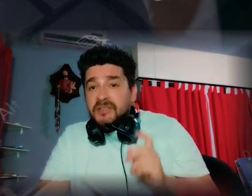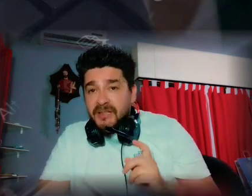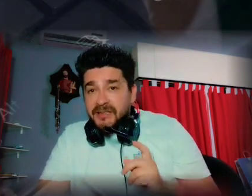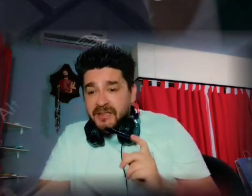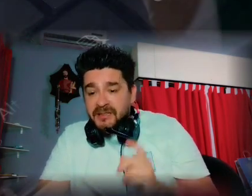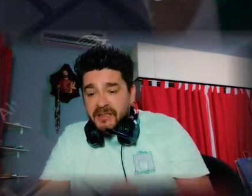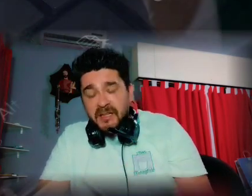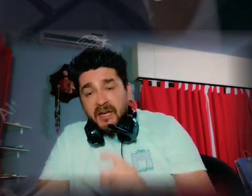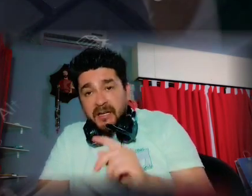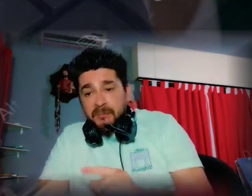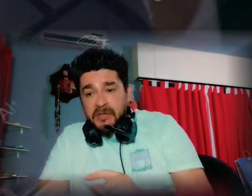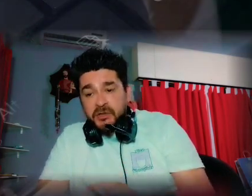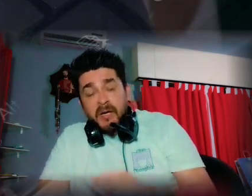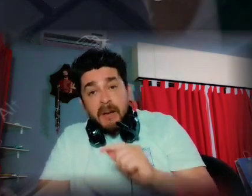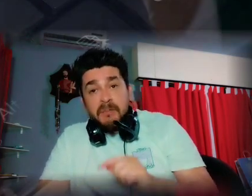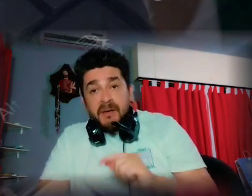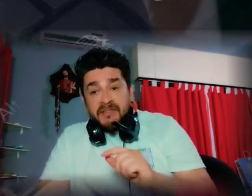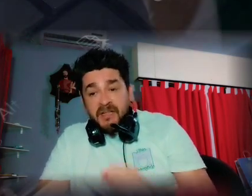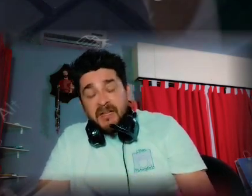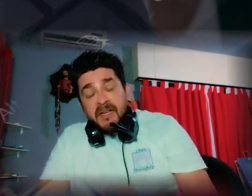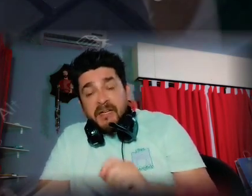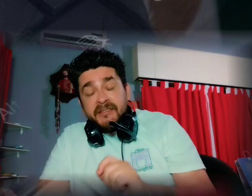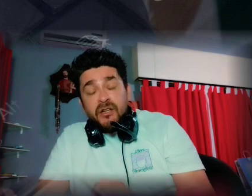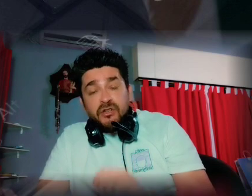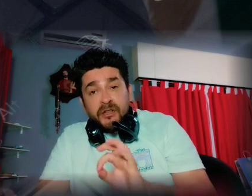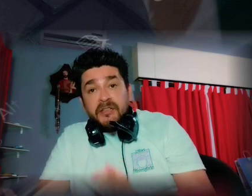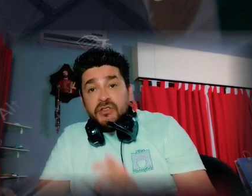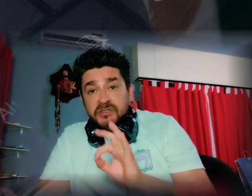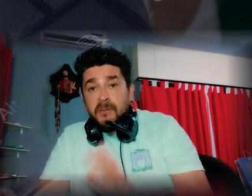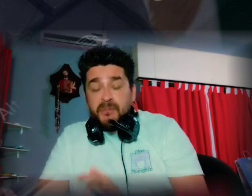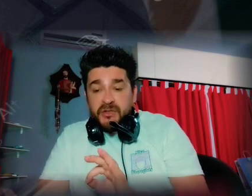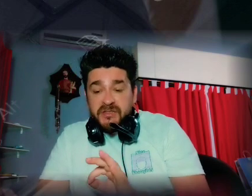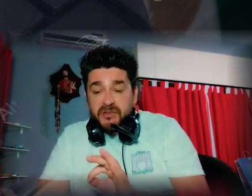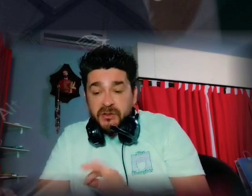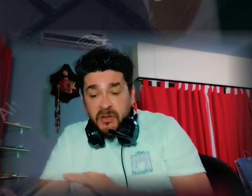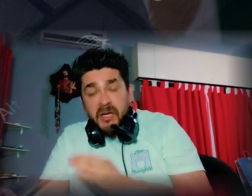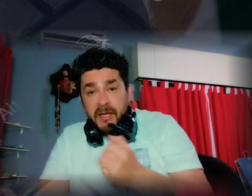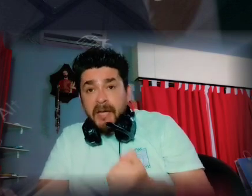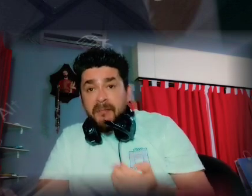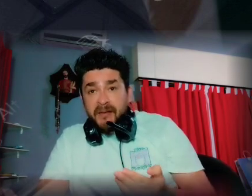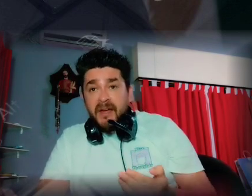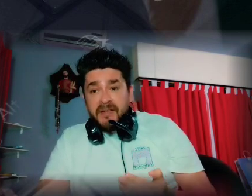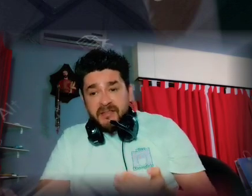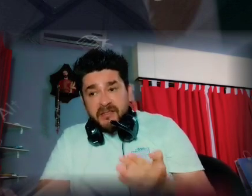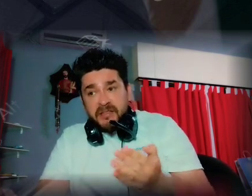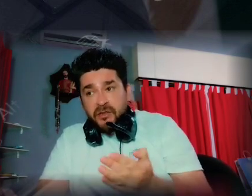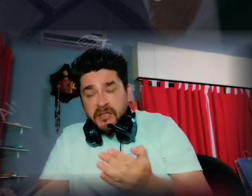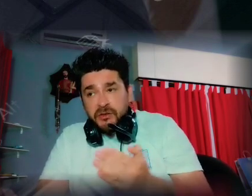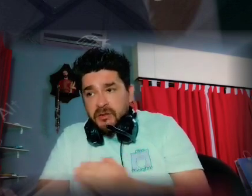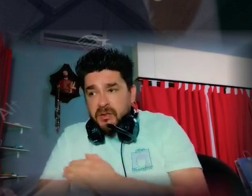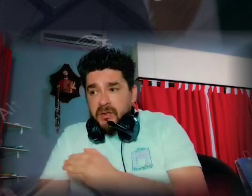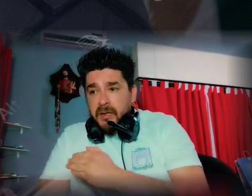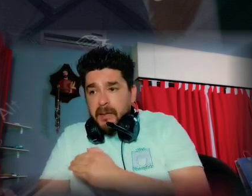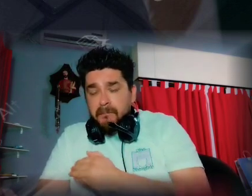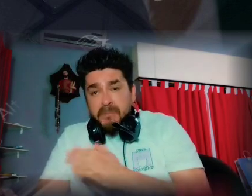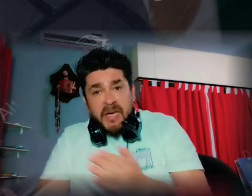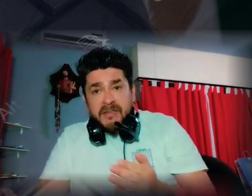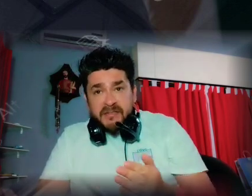presidente muy inteligente. Repito, a mi parecer está en lo correcto 100%. Es verdad que Santiago